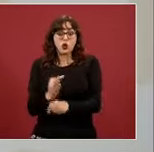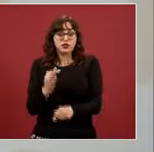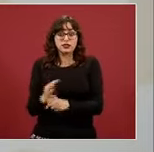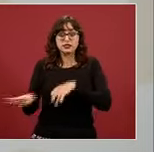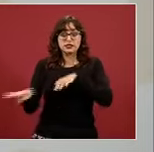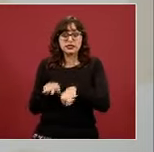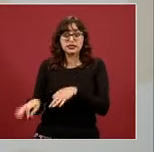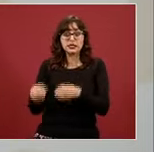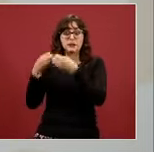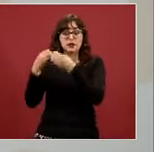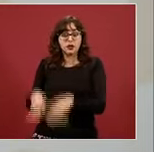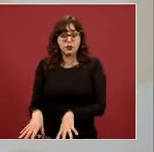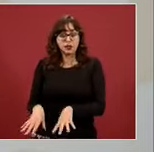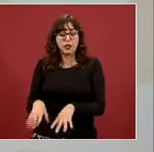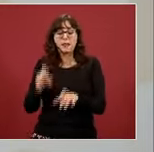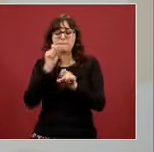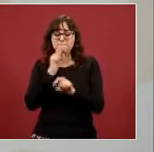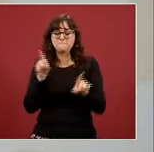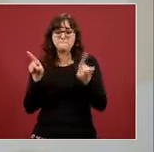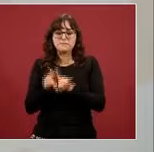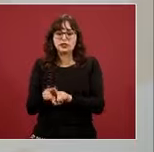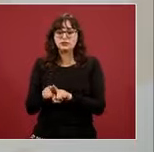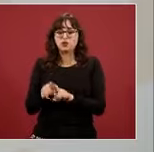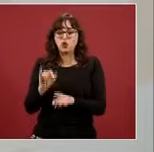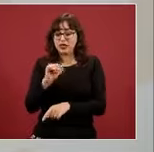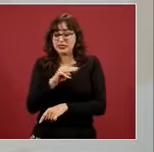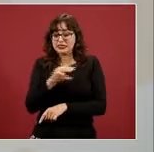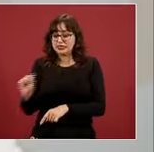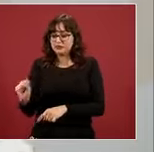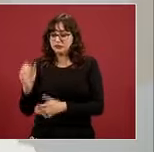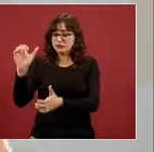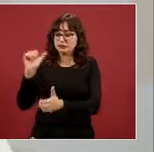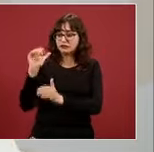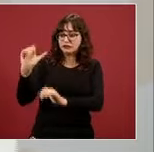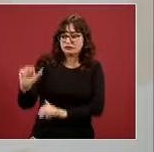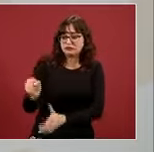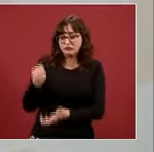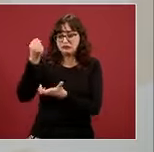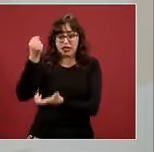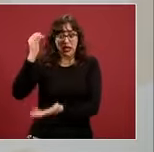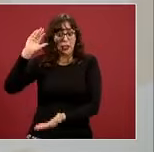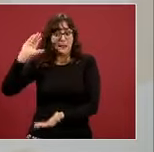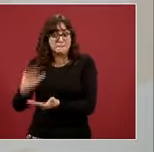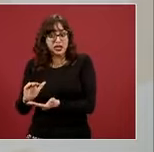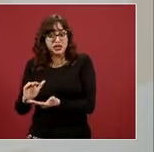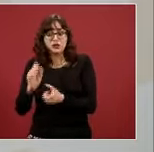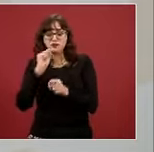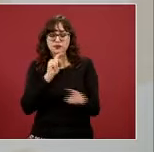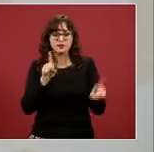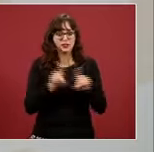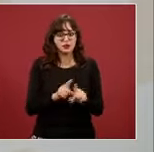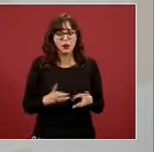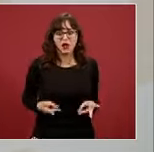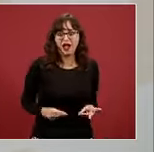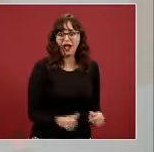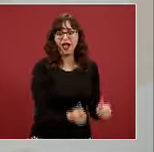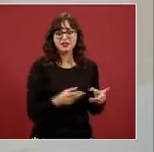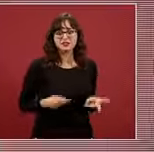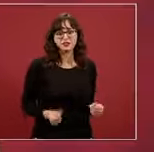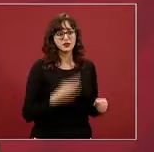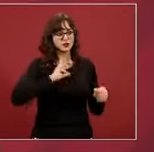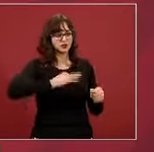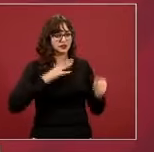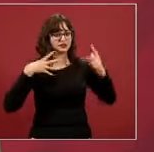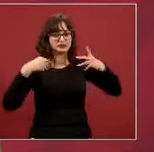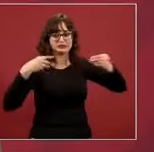que esto implica para los ingresos del Seguro Social por las cuotas, y al mismo tiempo el ejercicio del gasto que se ha llevado a cabo para atender